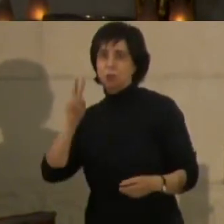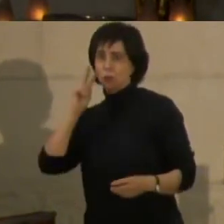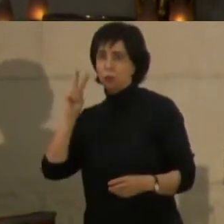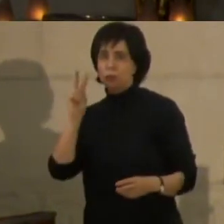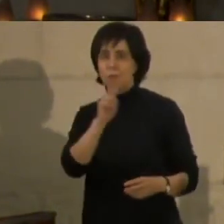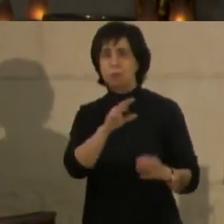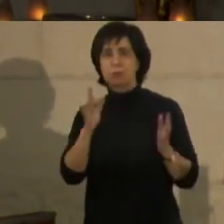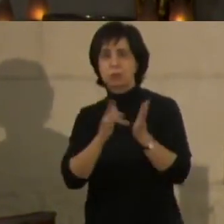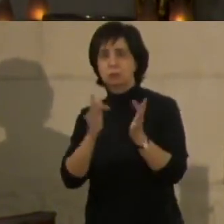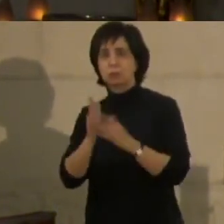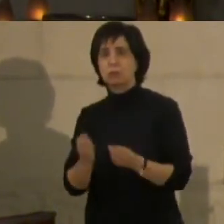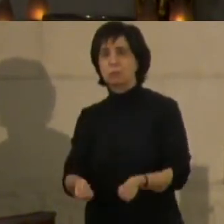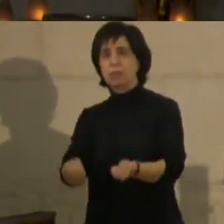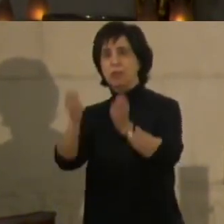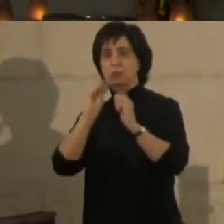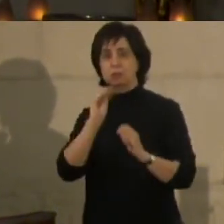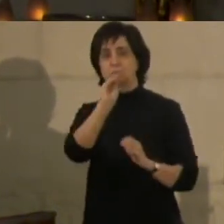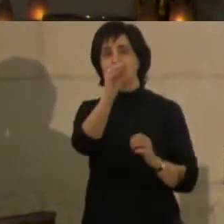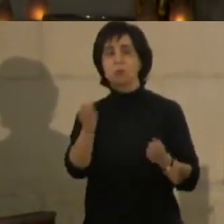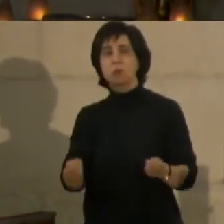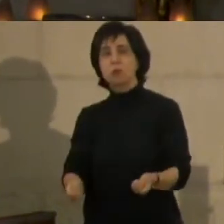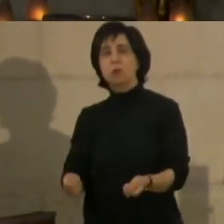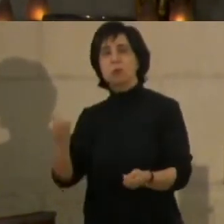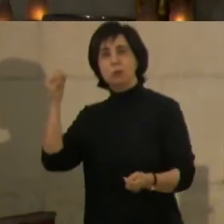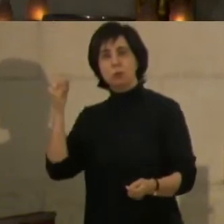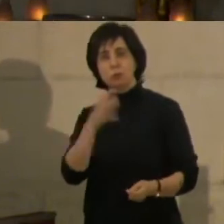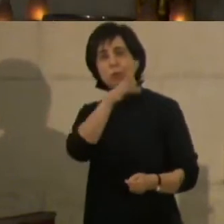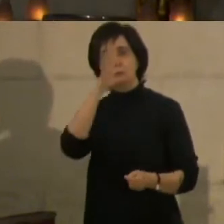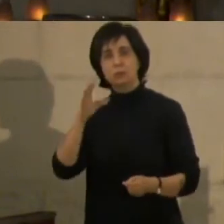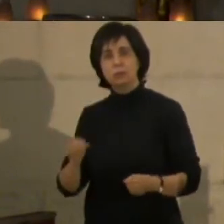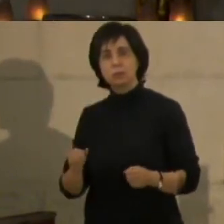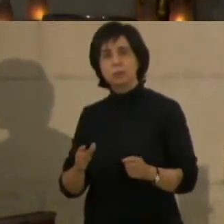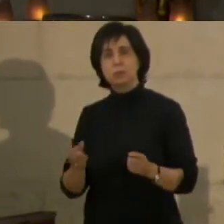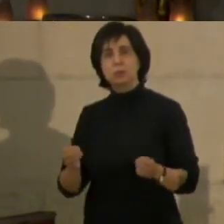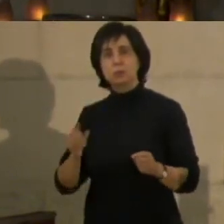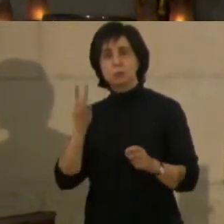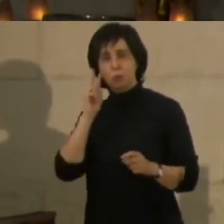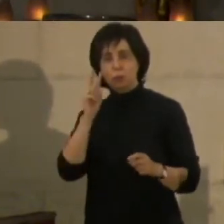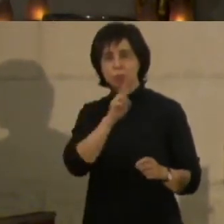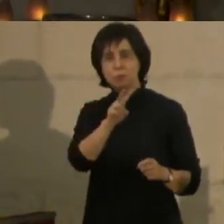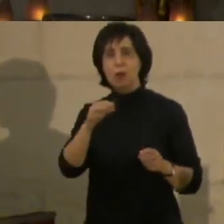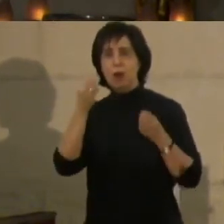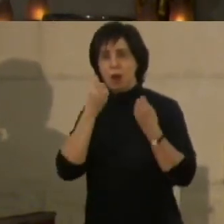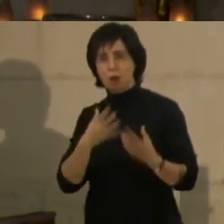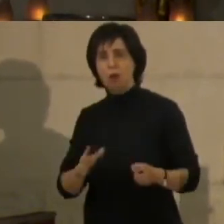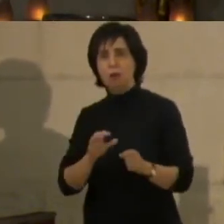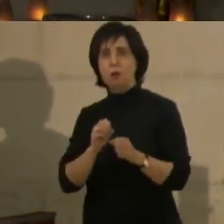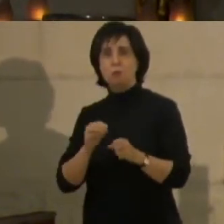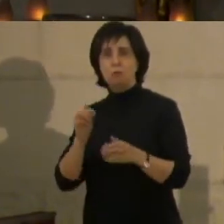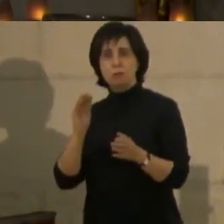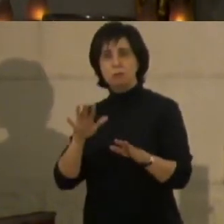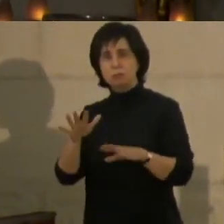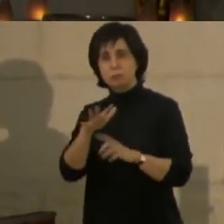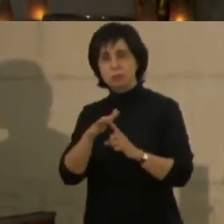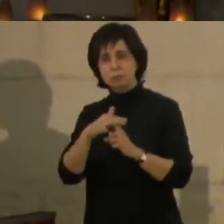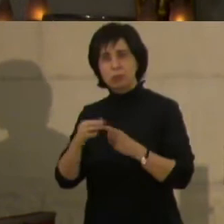Contemplo a este Jesús que me da su luz. Y lo contemplo en este momento y en estas circunstancias de la pandemia que estamos viviendo en todas